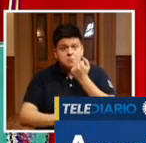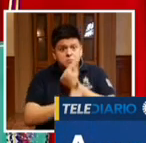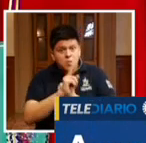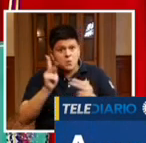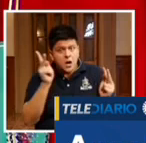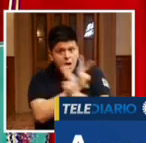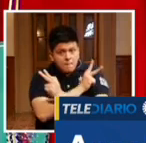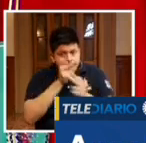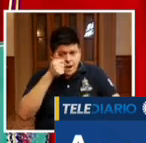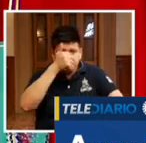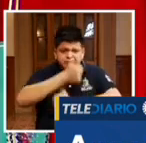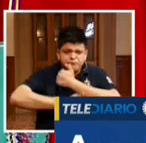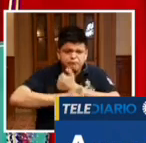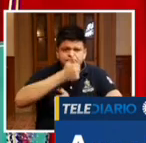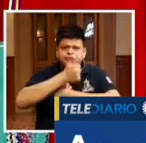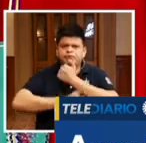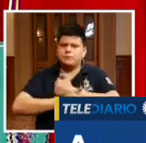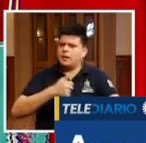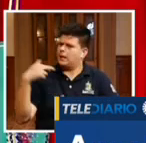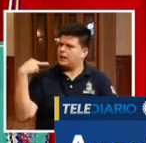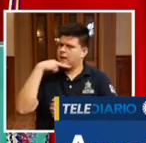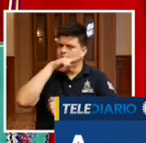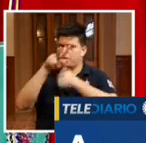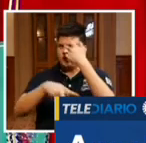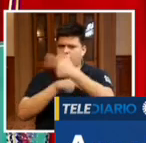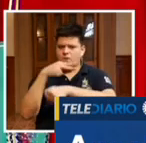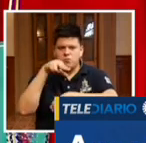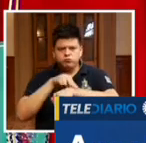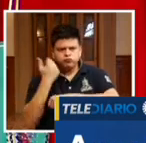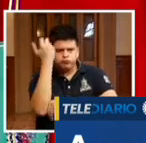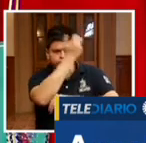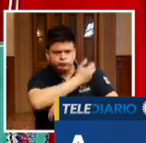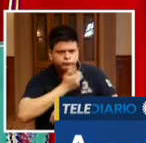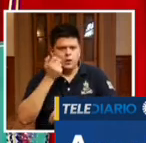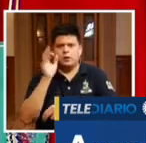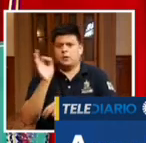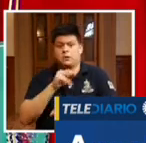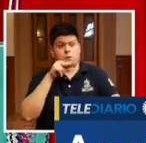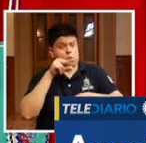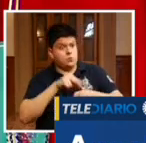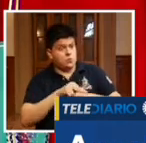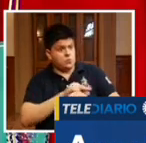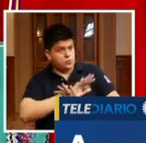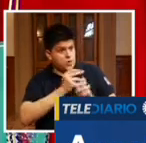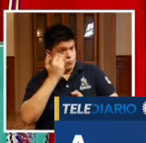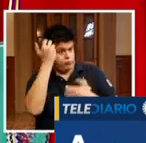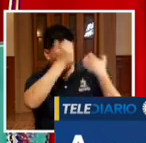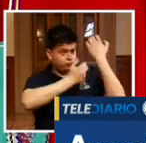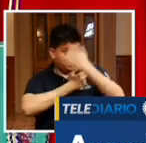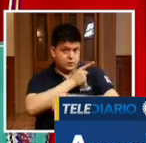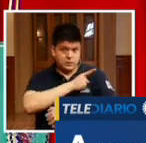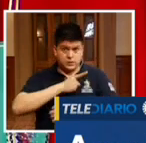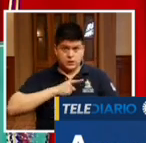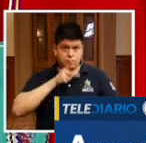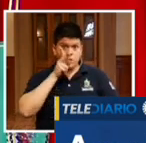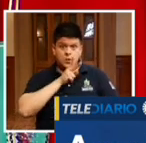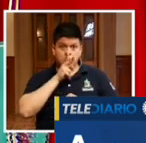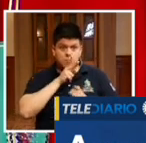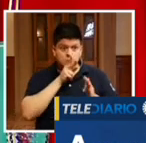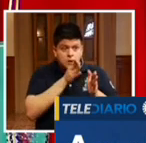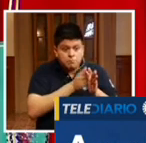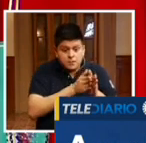para respirar, hay que acudir para que te revisen. Si ya tu médico te está revisando, te tiene que estar